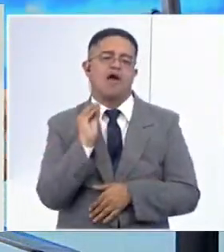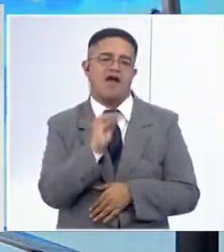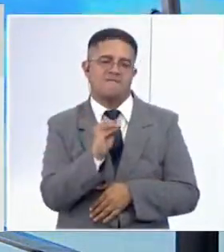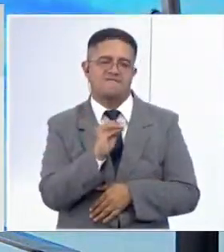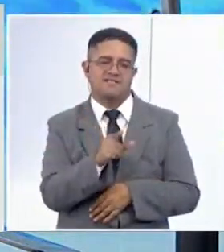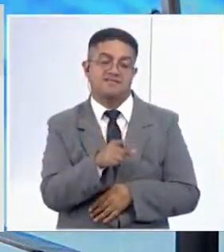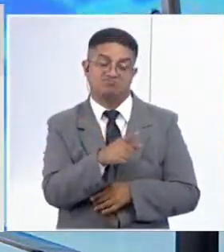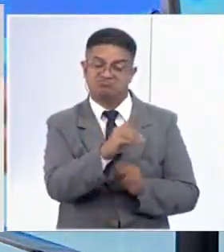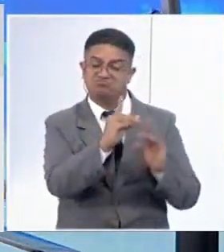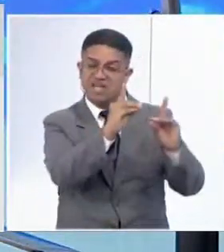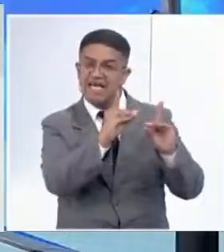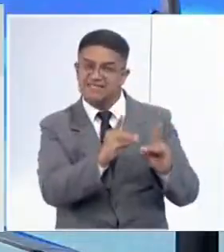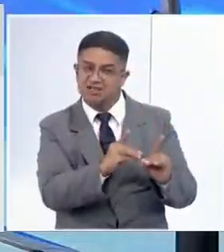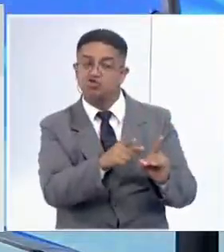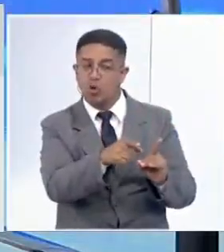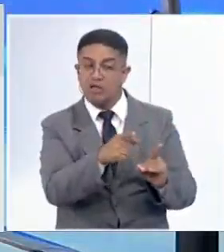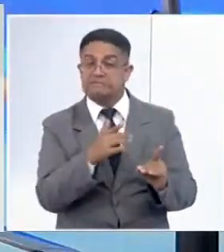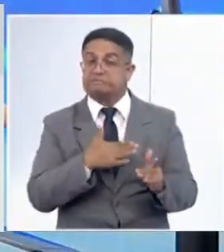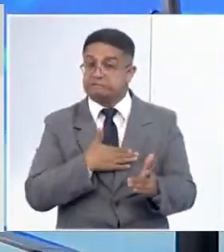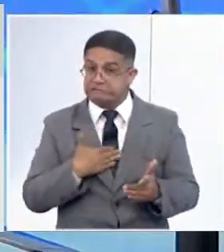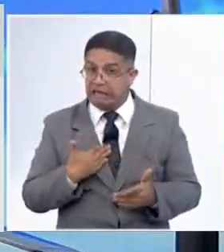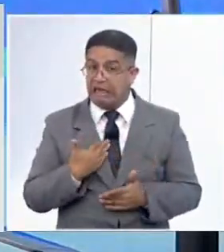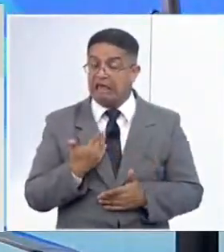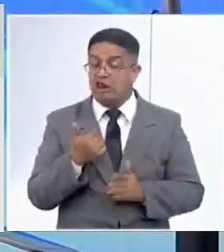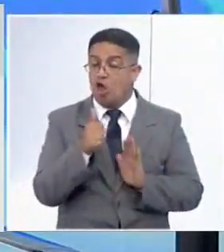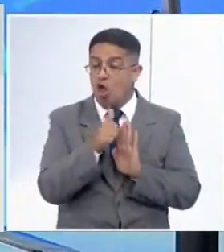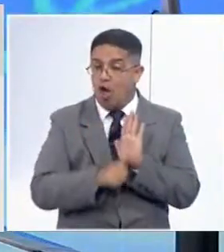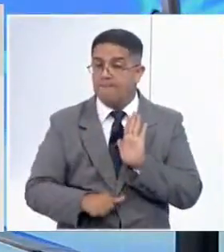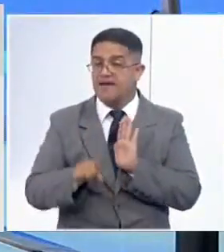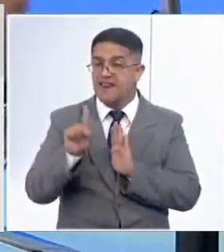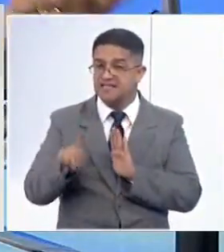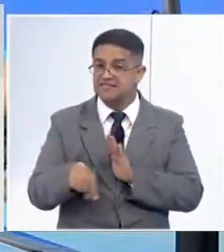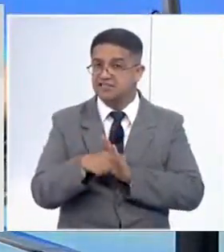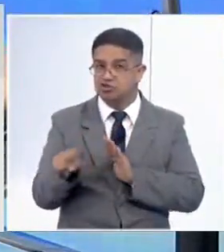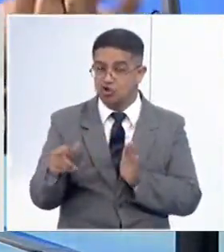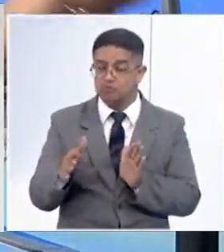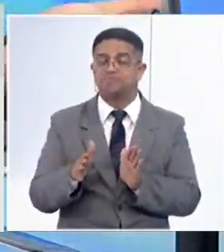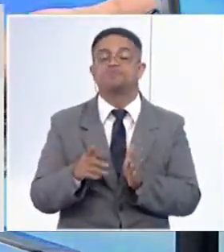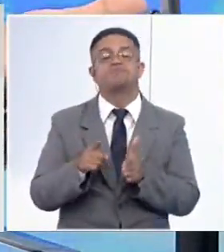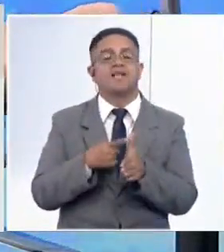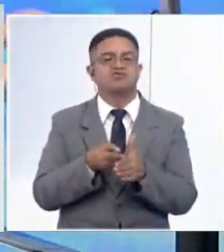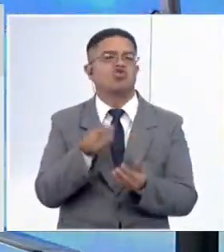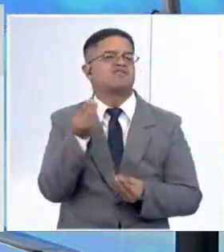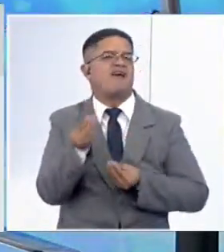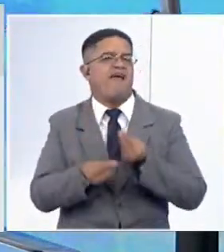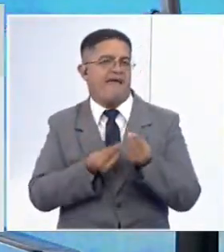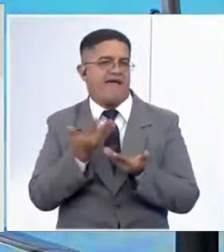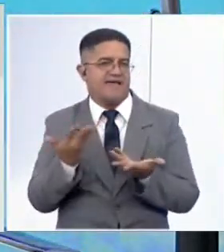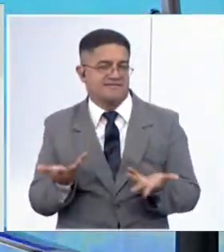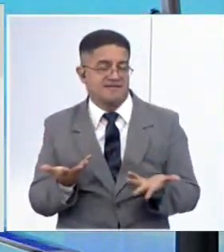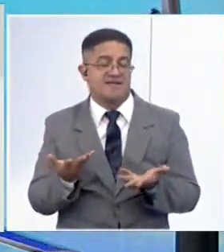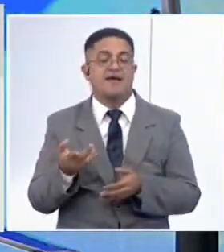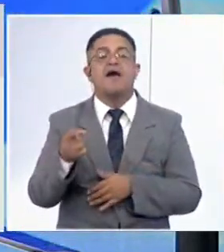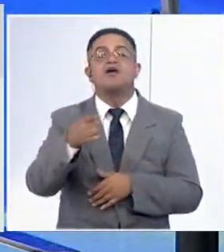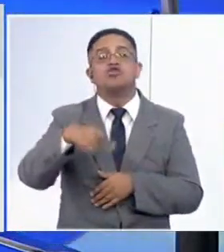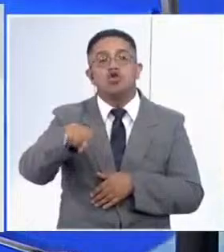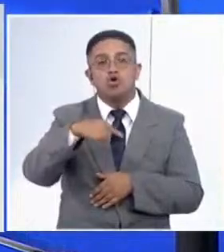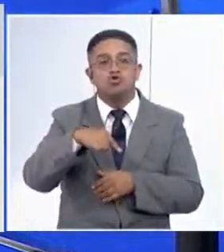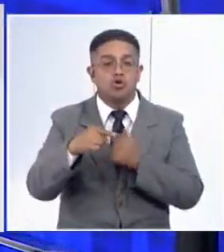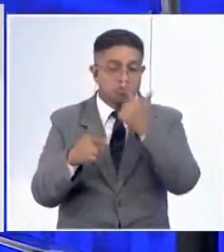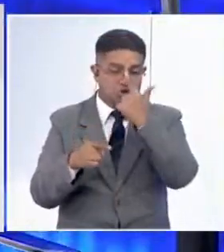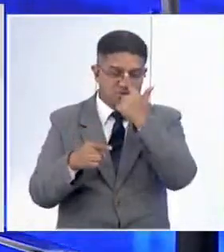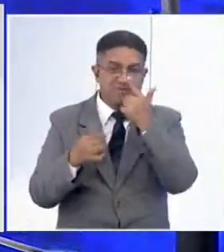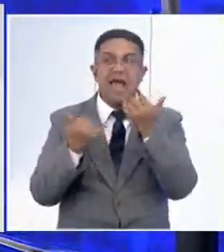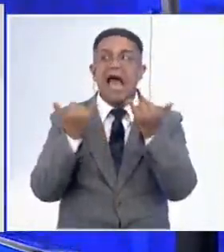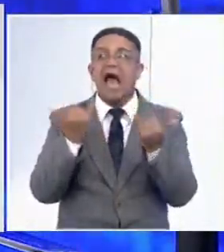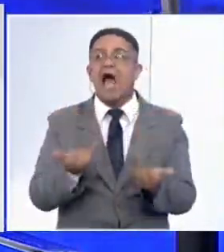manera electiva, buscar un buen cirujano, hacer un preoperatorio. Entonces, en virtud de tu pregunta, ¿qué hacer con la vesícula? Nosotros estamos practicando hoy por